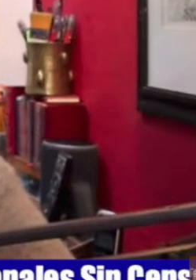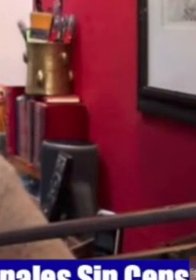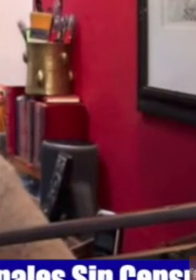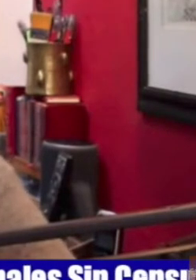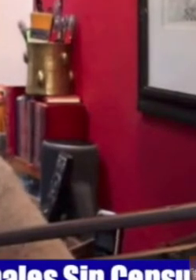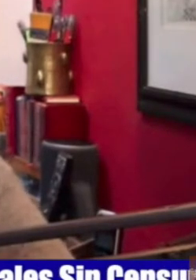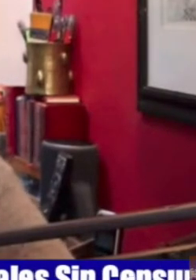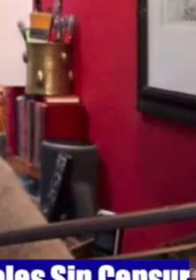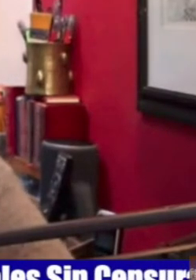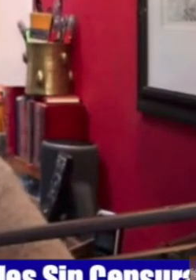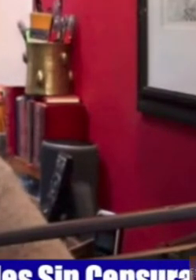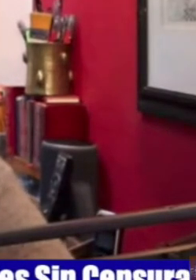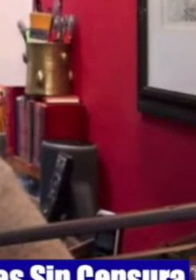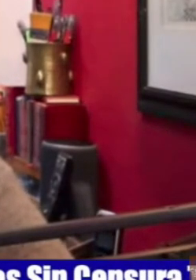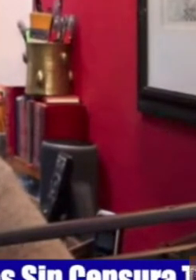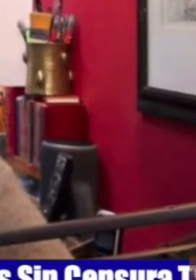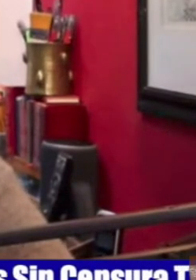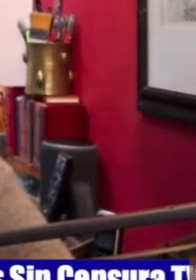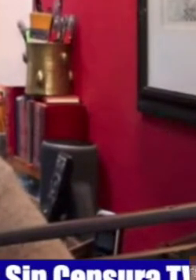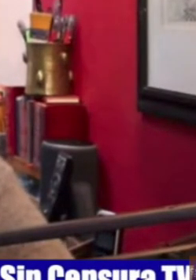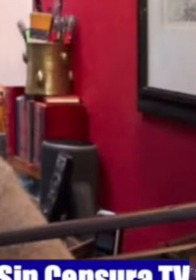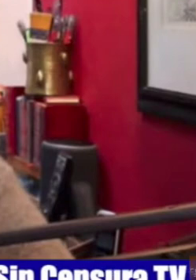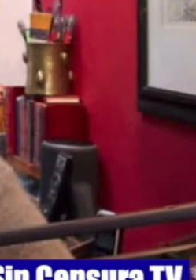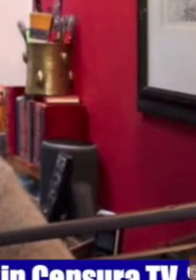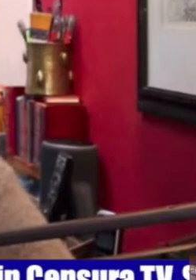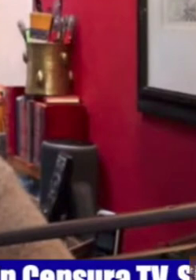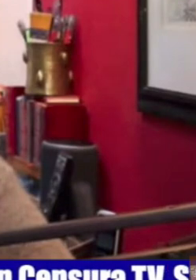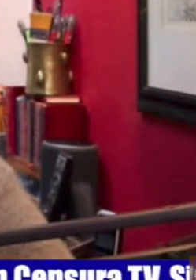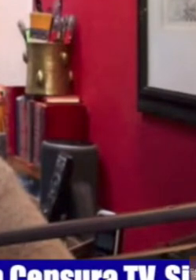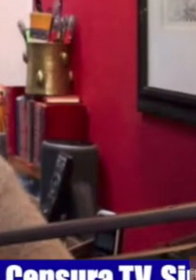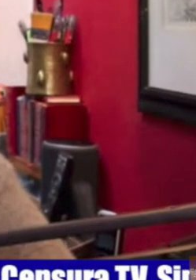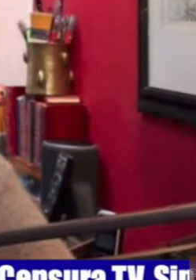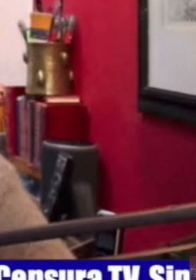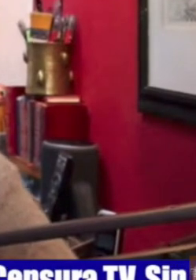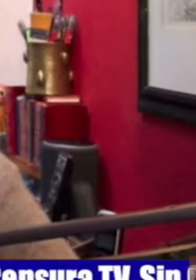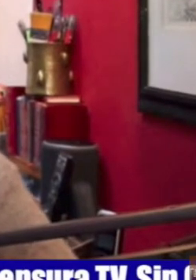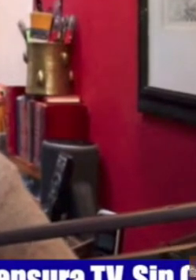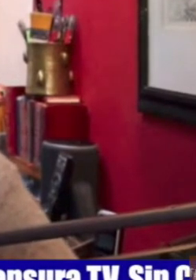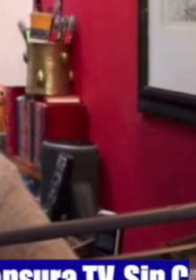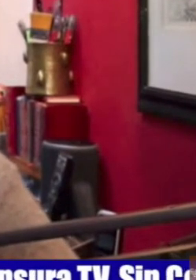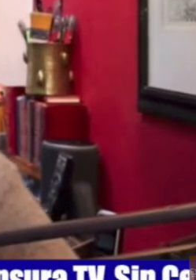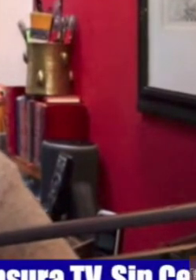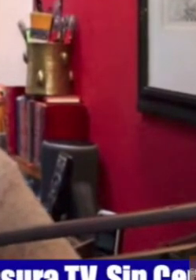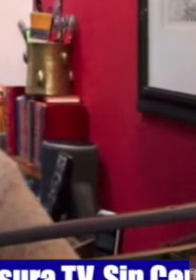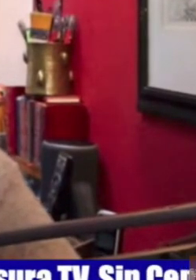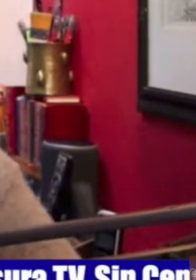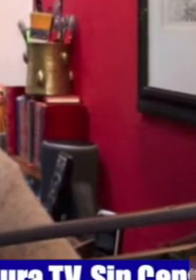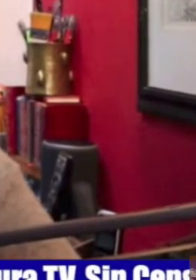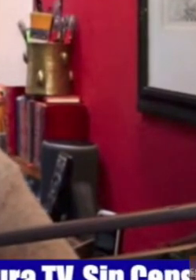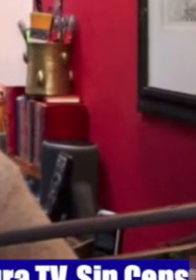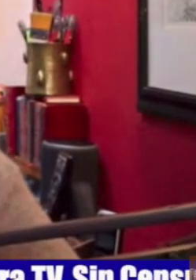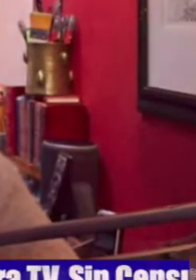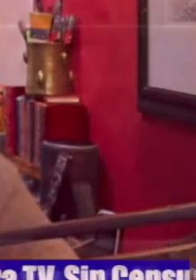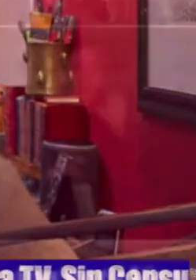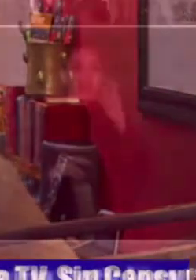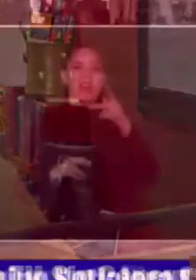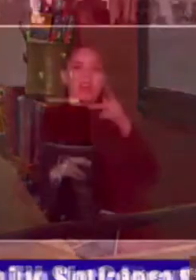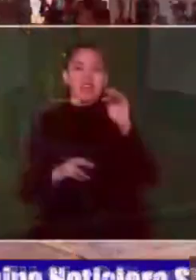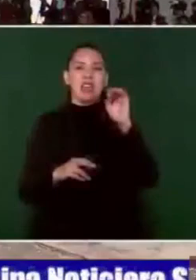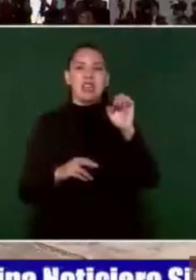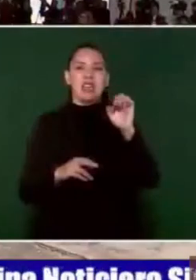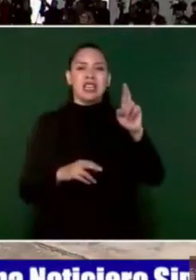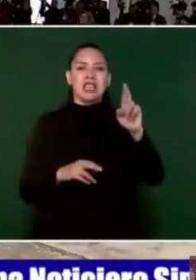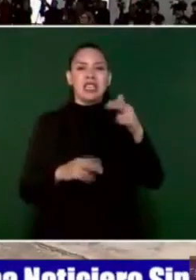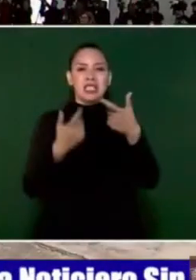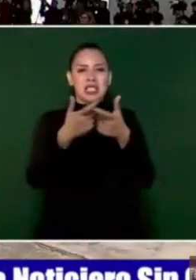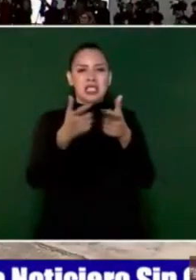medios se han convertido en el rostro de la oposición, una oposición nueva en